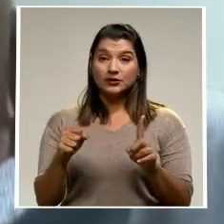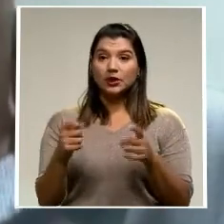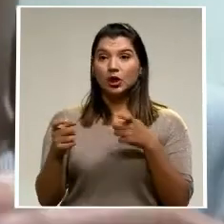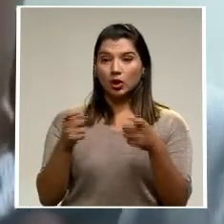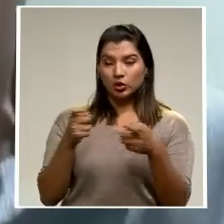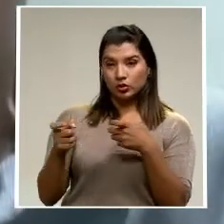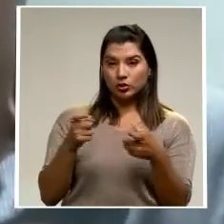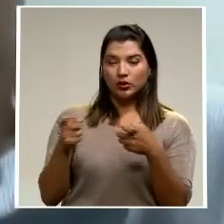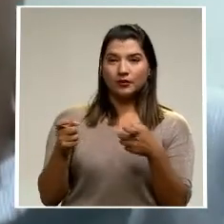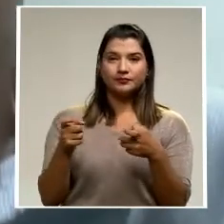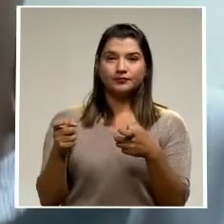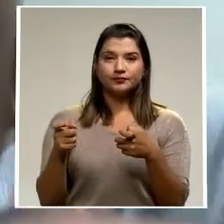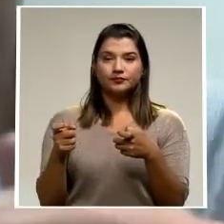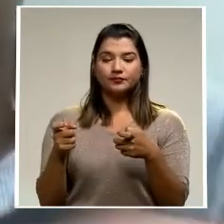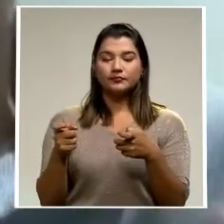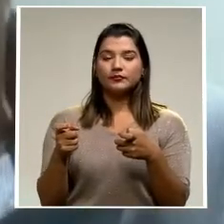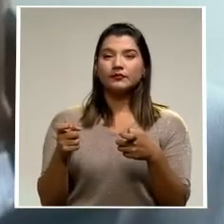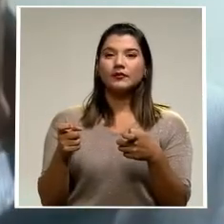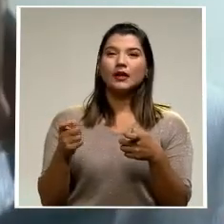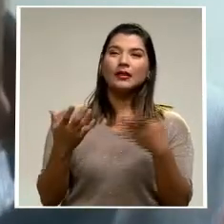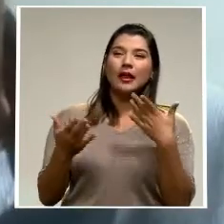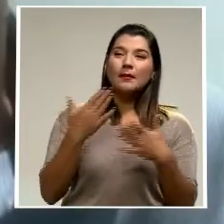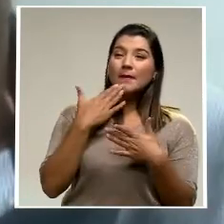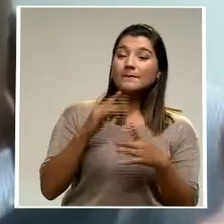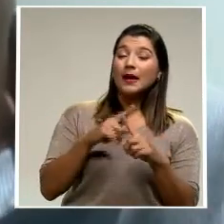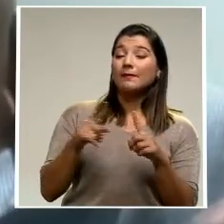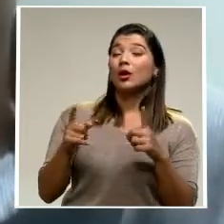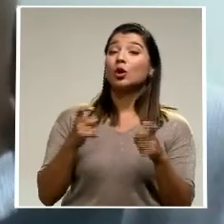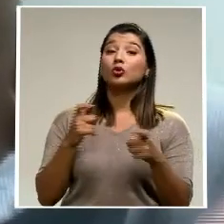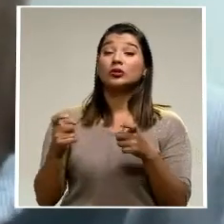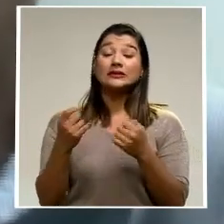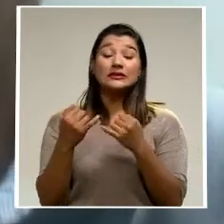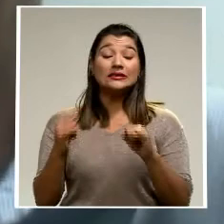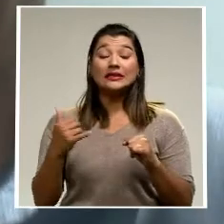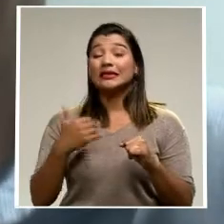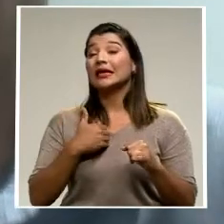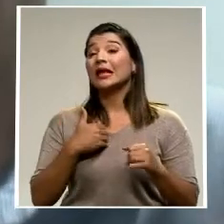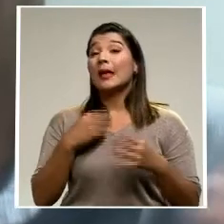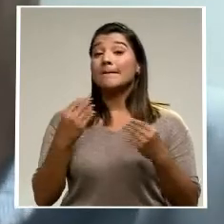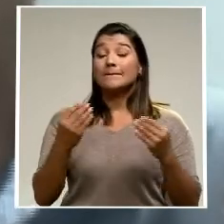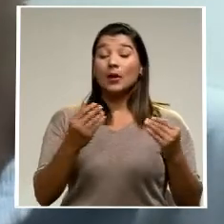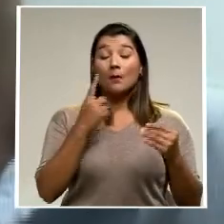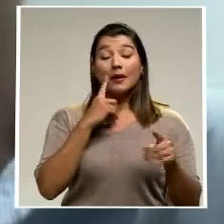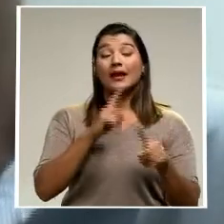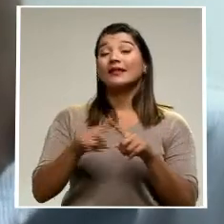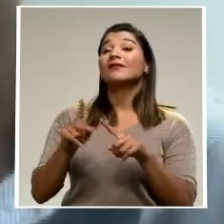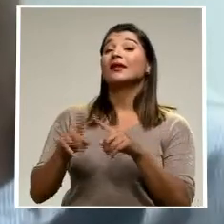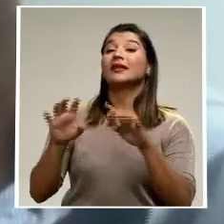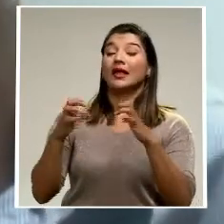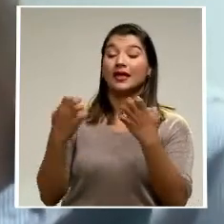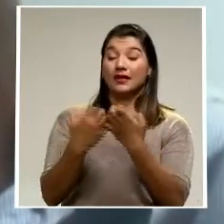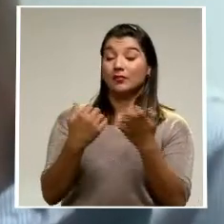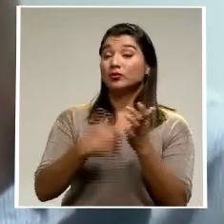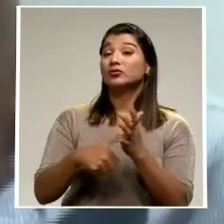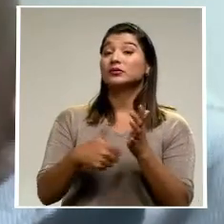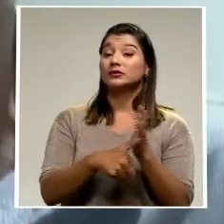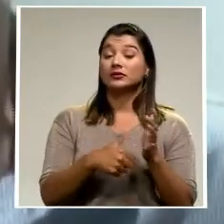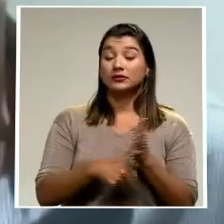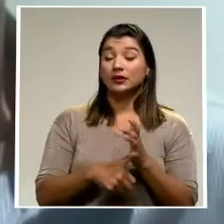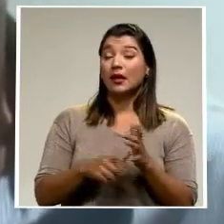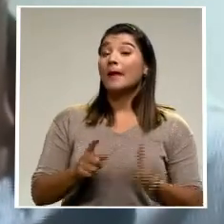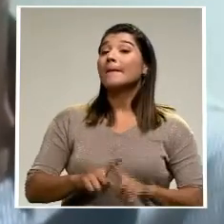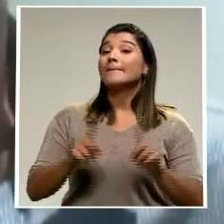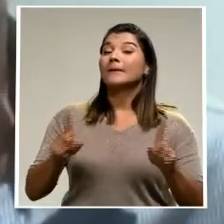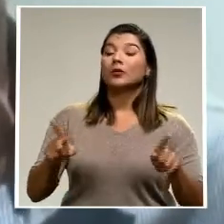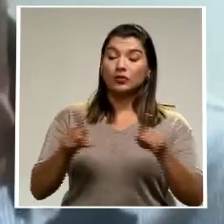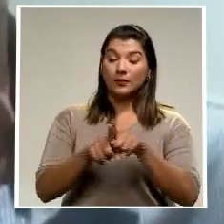¿verdad? Siguiendo mal, pero por lo menos controlada, así que haya sustos para los diferentes grupos electorales que vayan a optar por el poder. Pero por otro